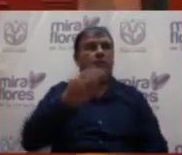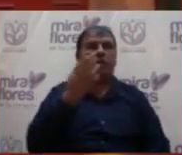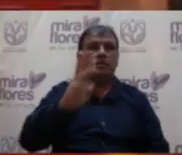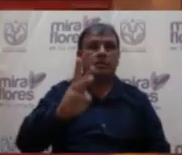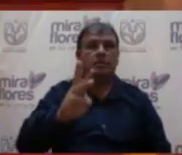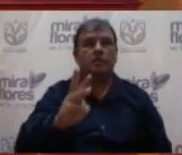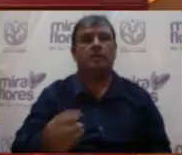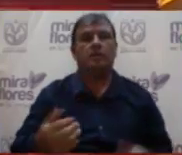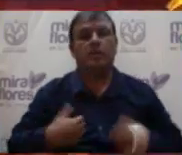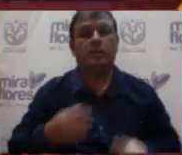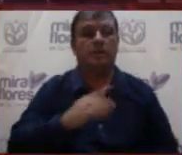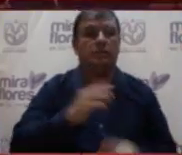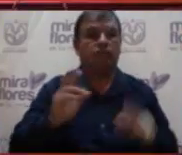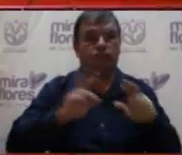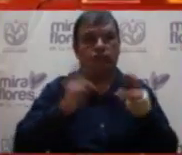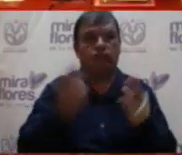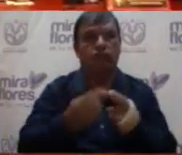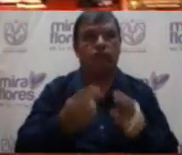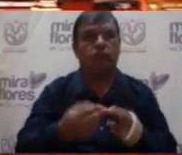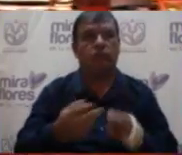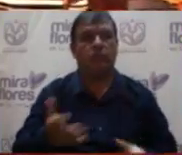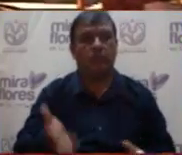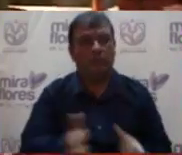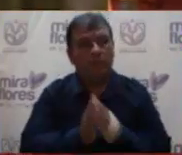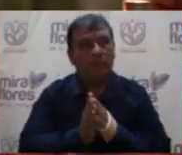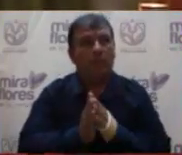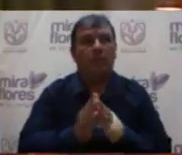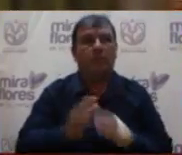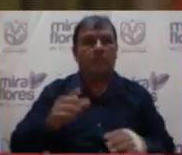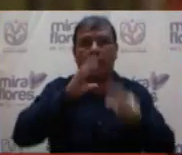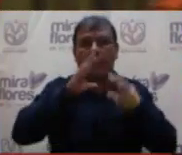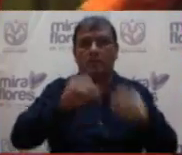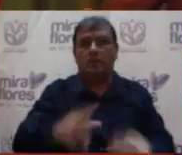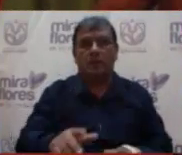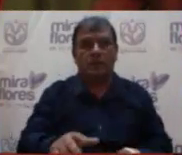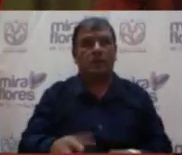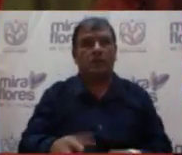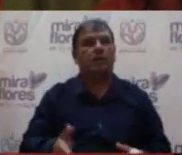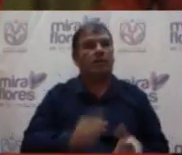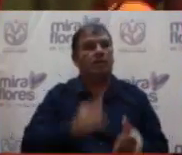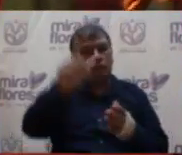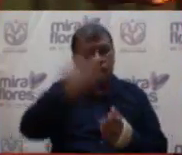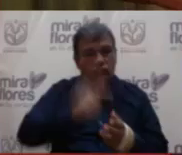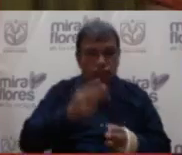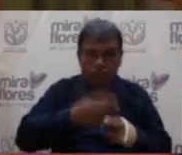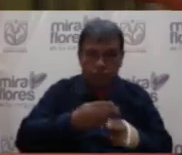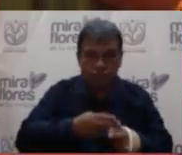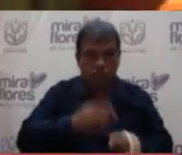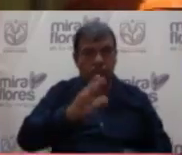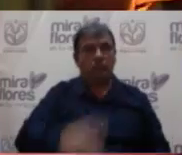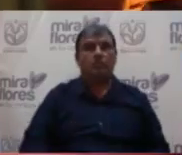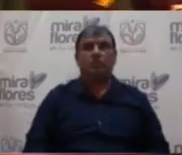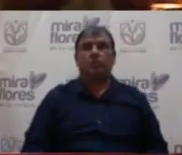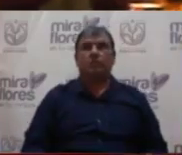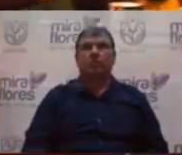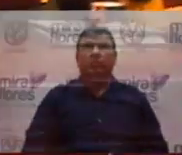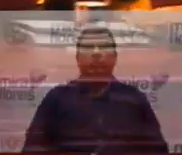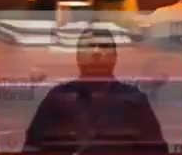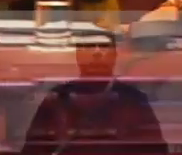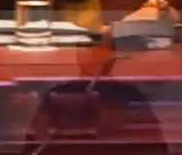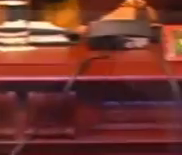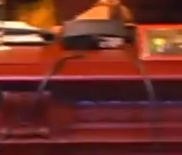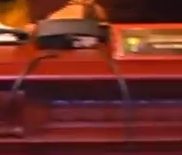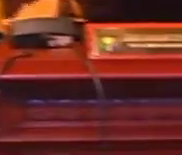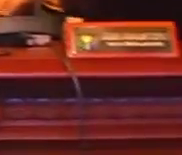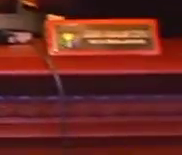2016. Tenemos esta sesión ordinaria y le voy a pedir a nuestra secretaria general del Consejo que se sirva a pasar la lista del caso.